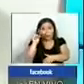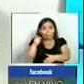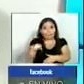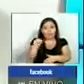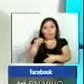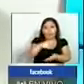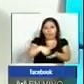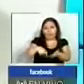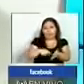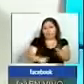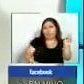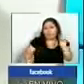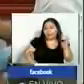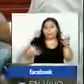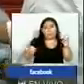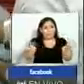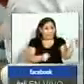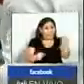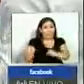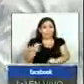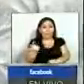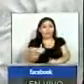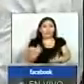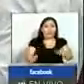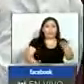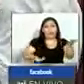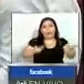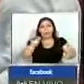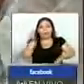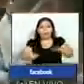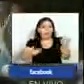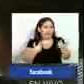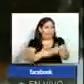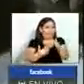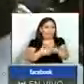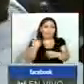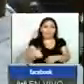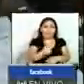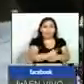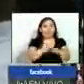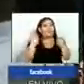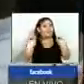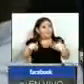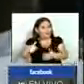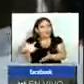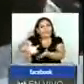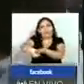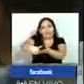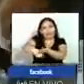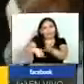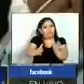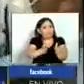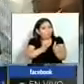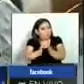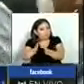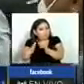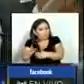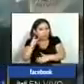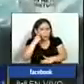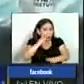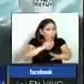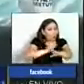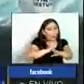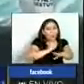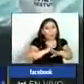capital Estará abarrotado De comerciantes Y muchas personas Por eso La municipalidad Se prepara A contener El